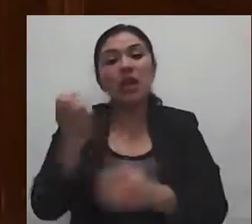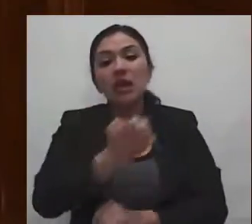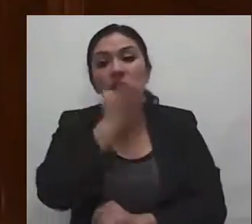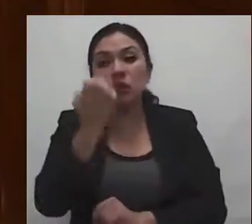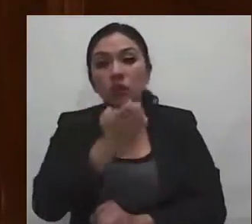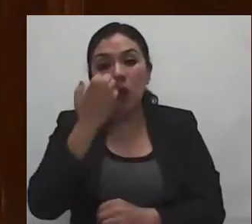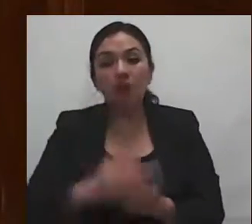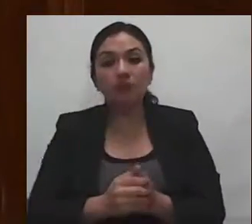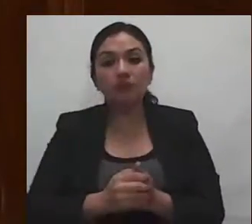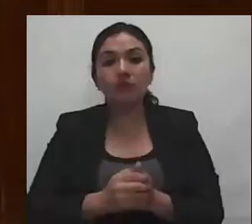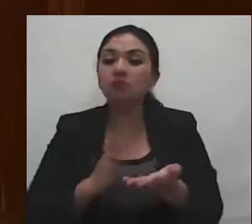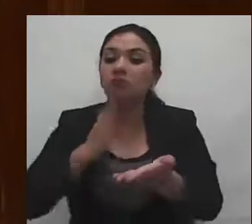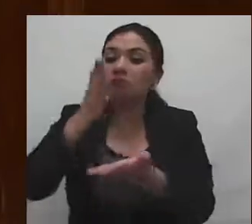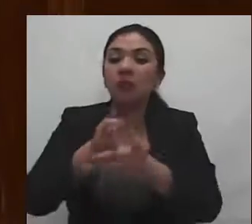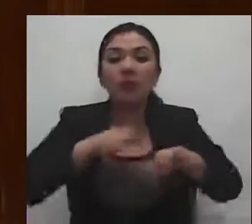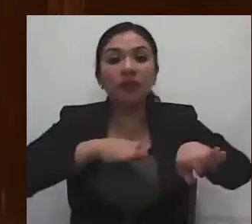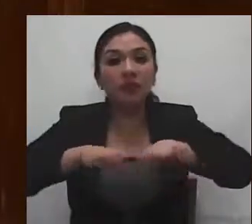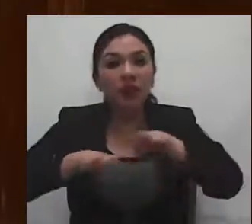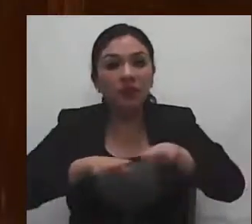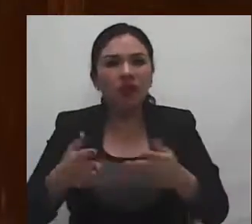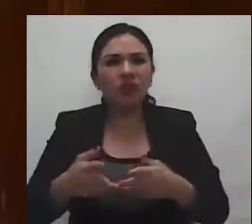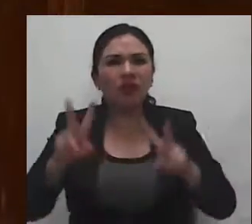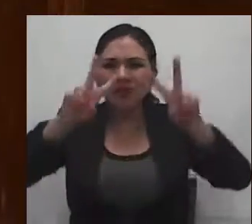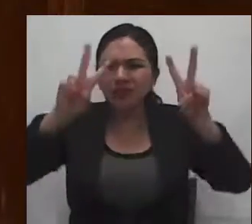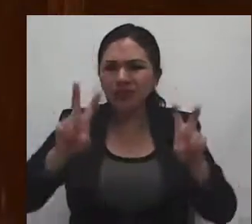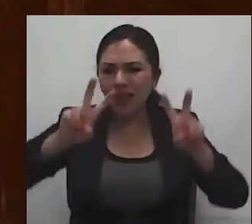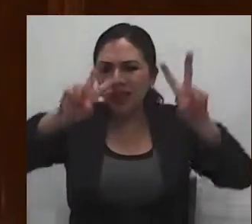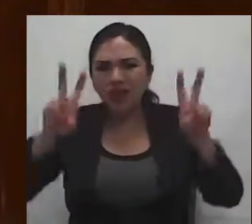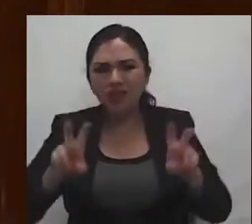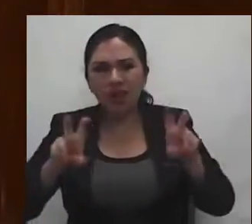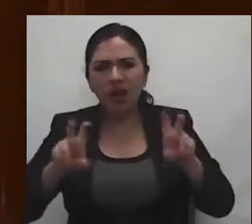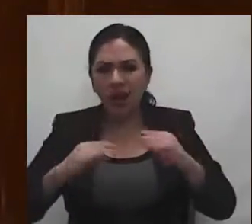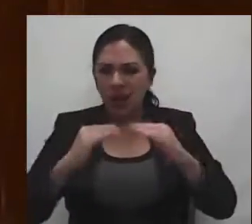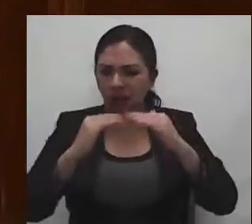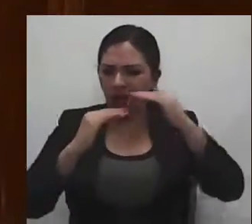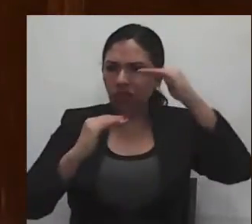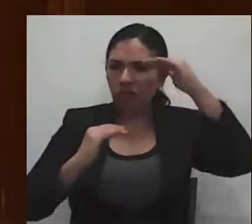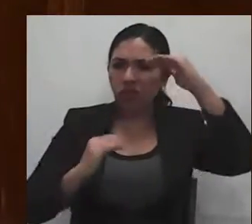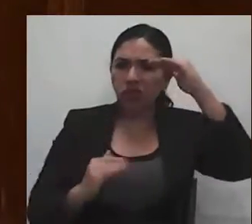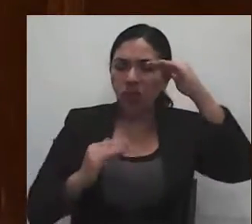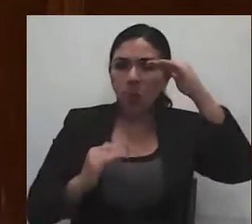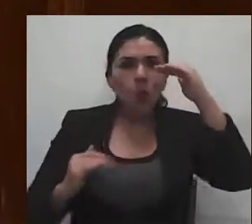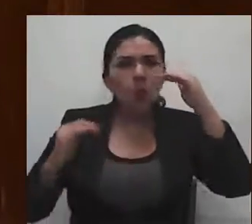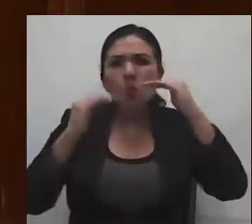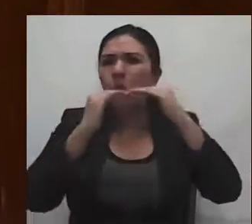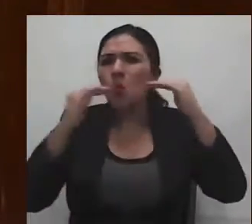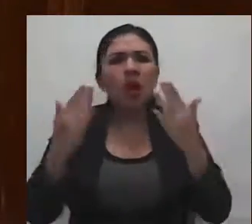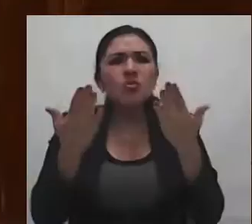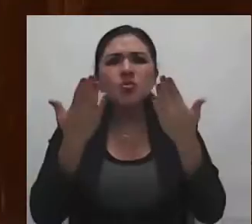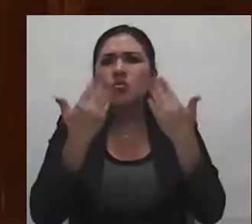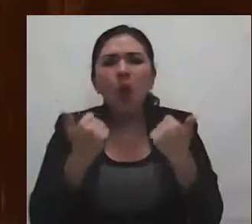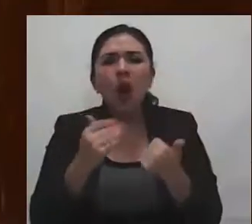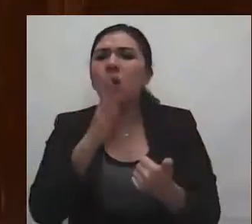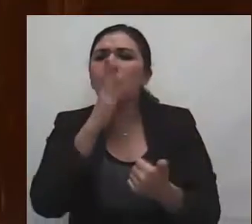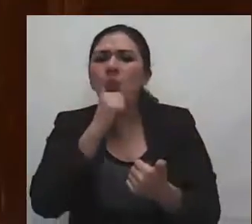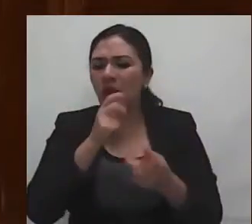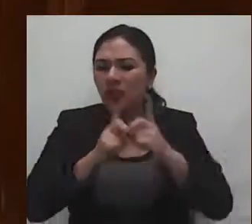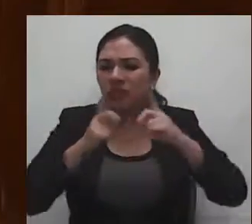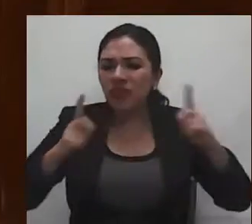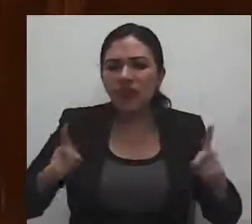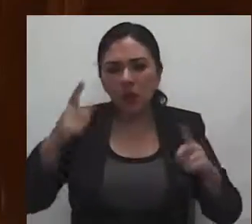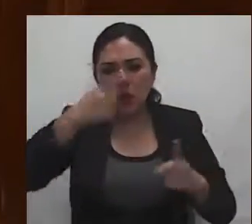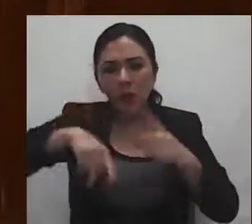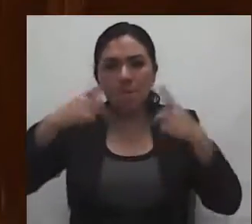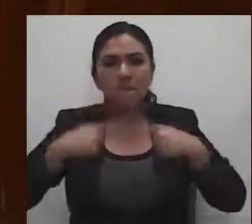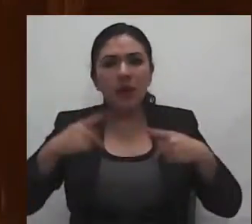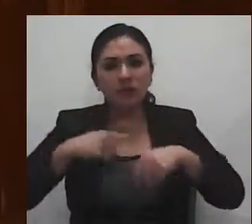áreas laborales, temas que acentúan la desigualdad e impiden un pleno desarrollo social para los